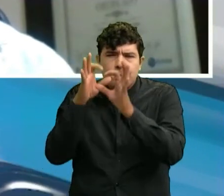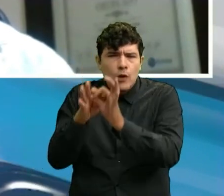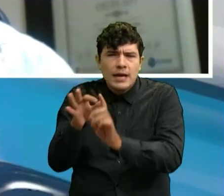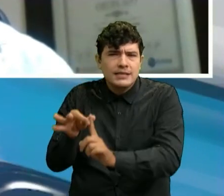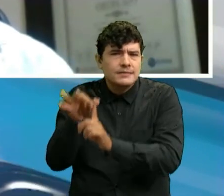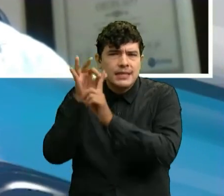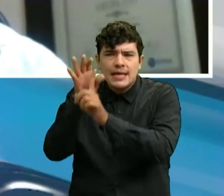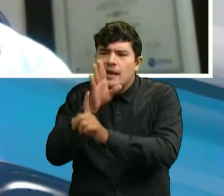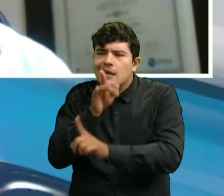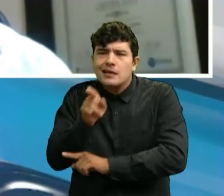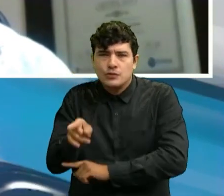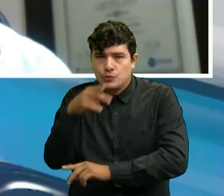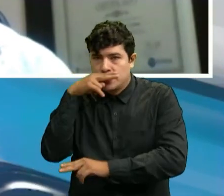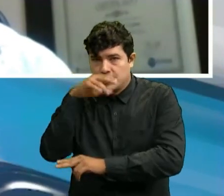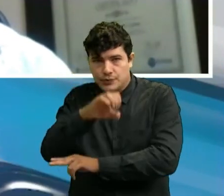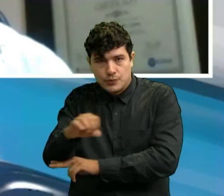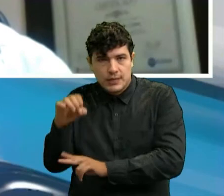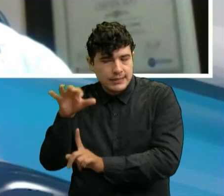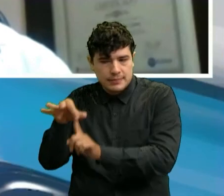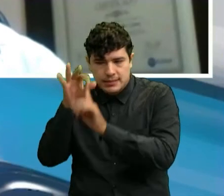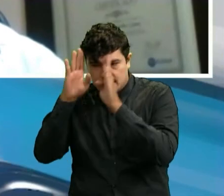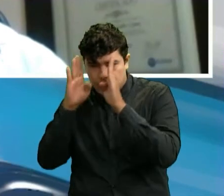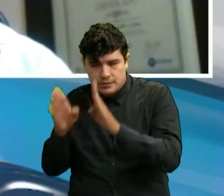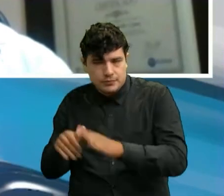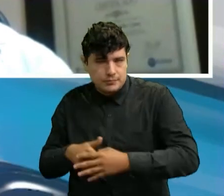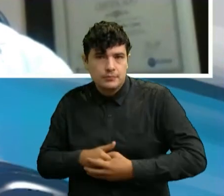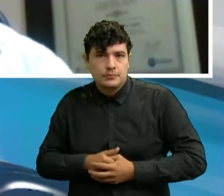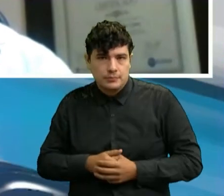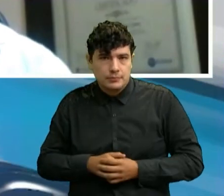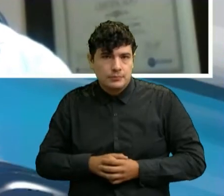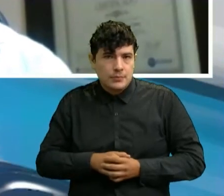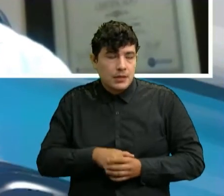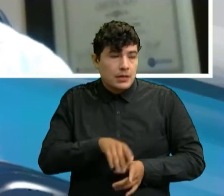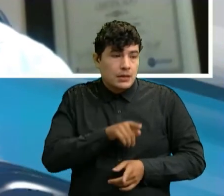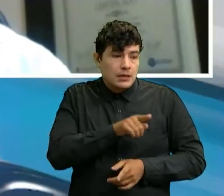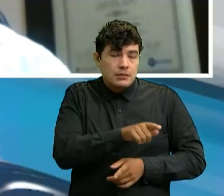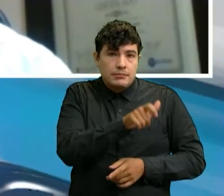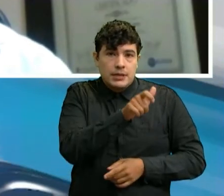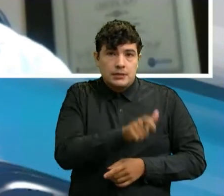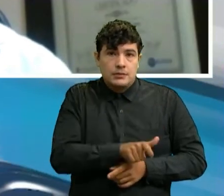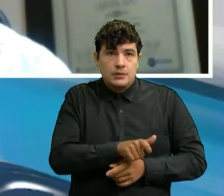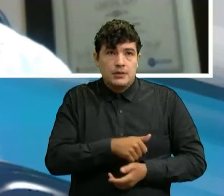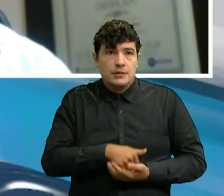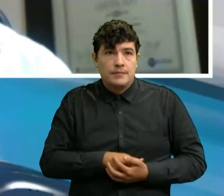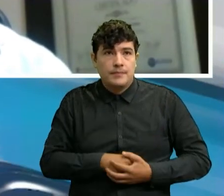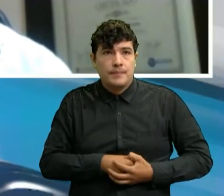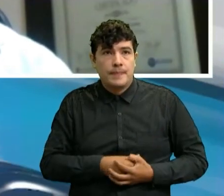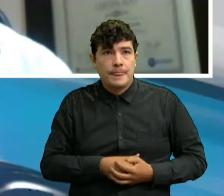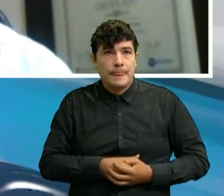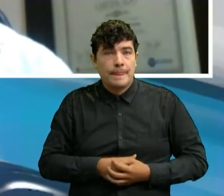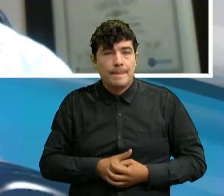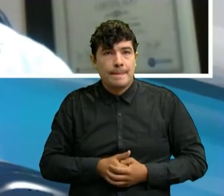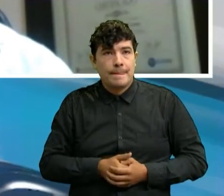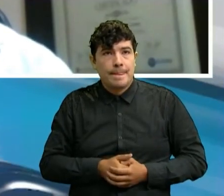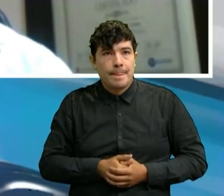pensión de invalidez, cuando la persona es la que atenta y genera esa invalidez, sí no tiene derecho a la prestación